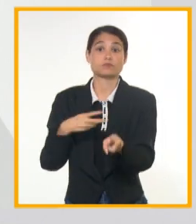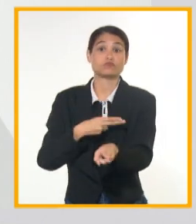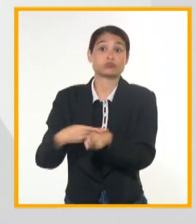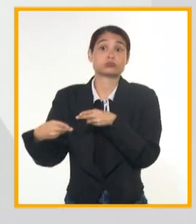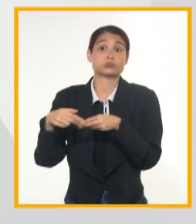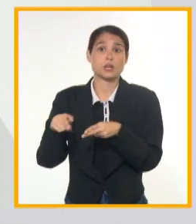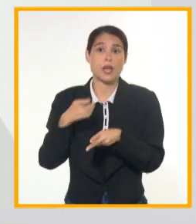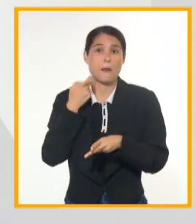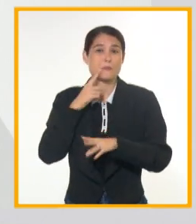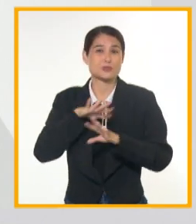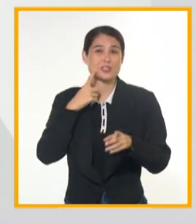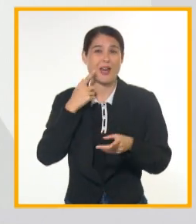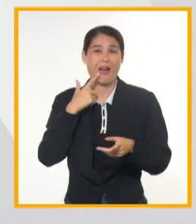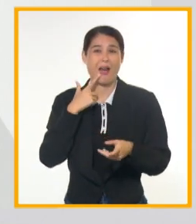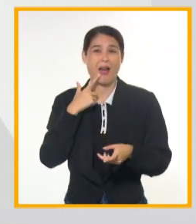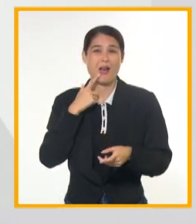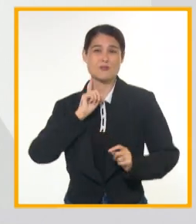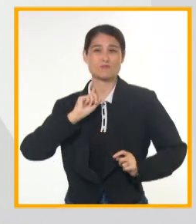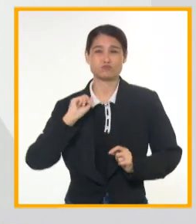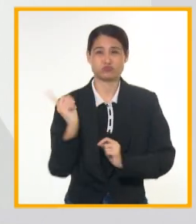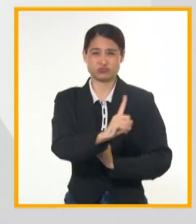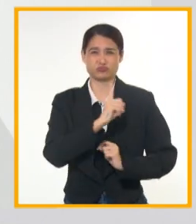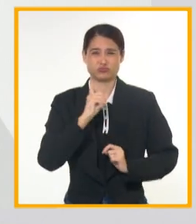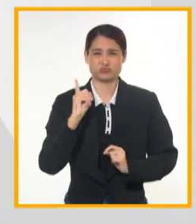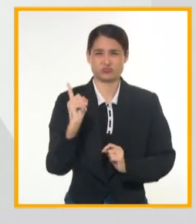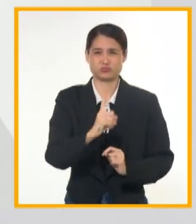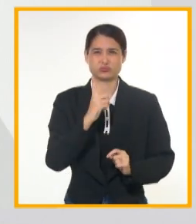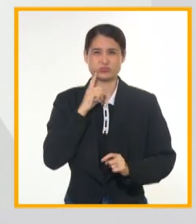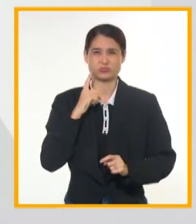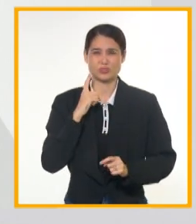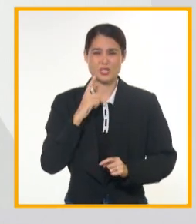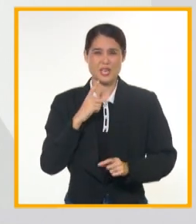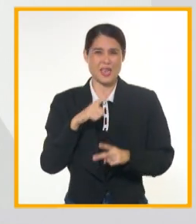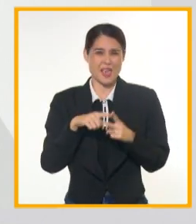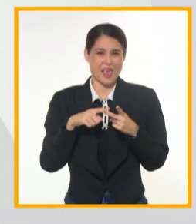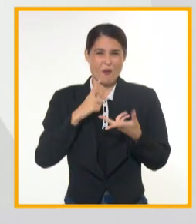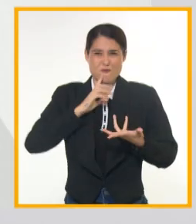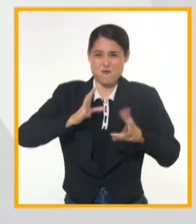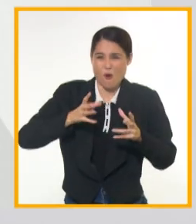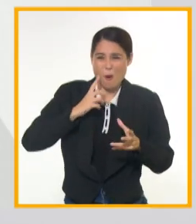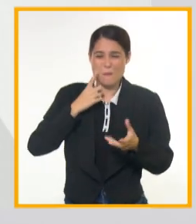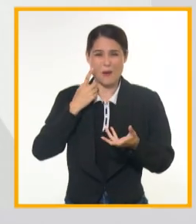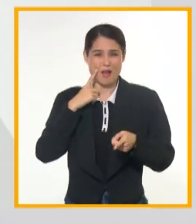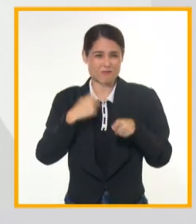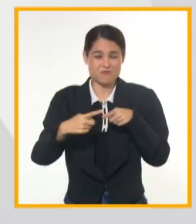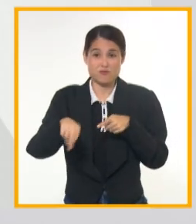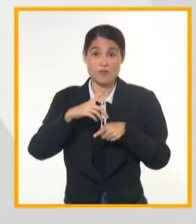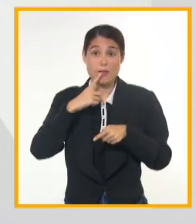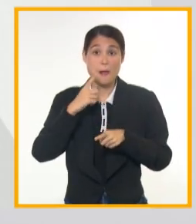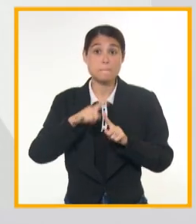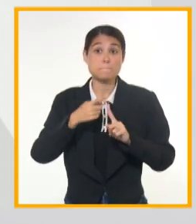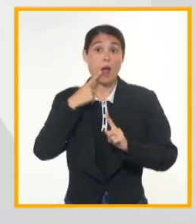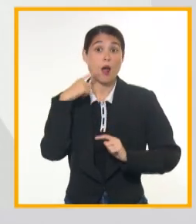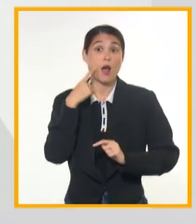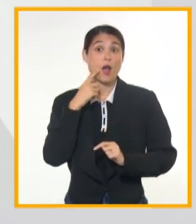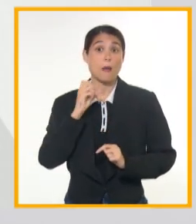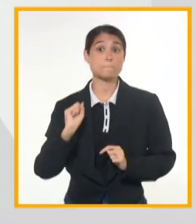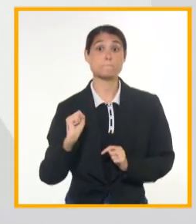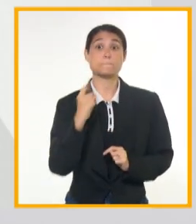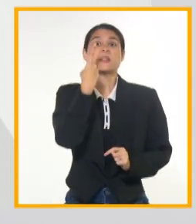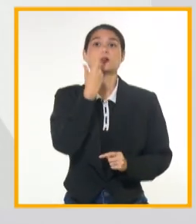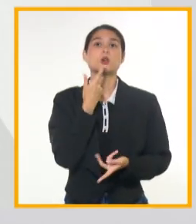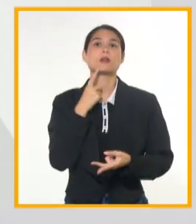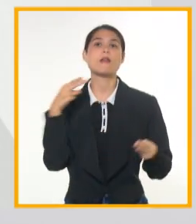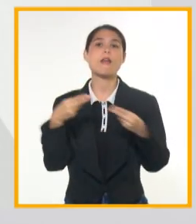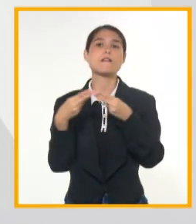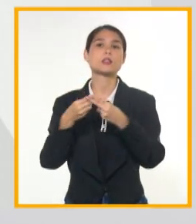cuántos récords de velocidad, de distintas categorías, pero además el único hombre que jugó 5 temporadas, logró jugar